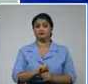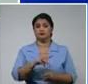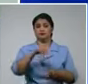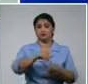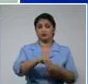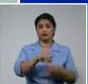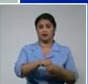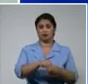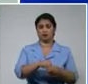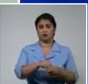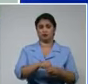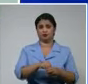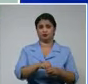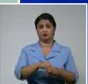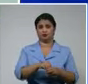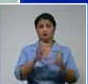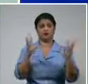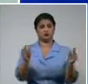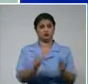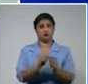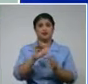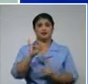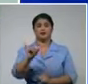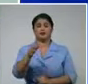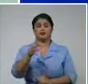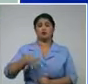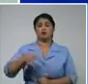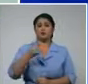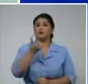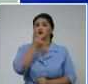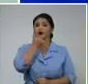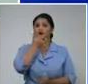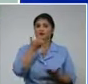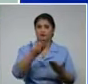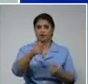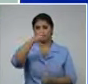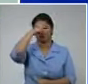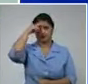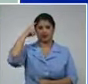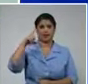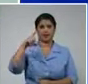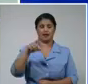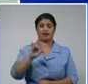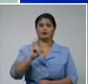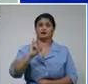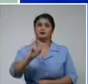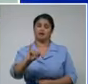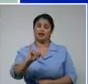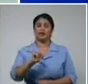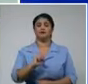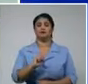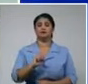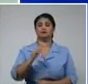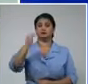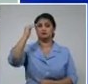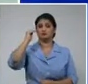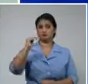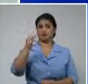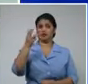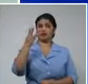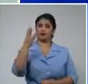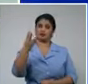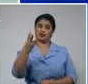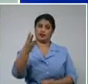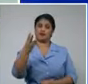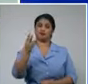afecta 7 municipios. Santa Clara con 6, Remedios con 3, Ranchuelo